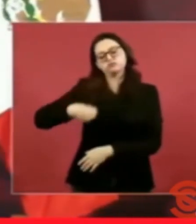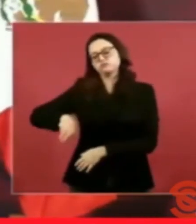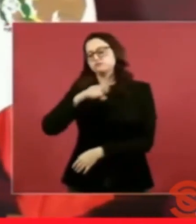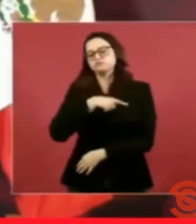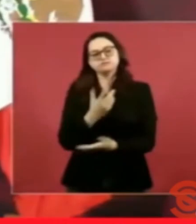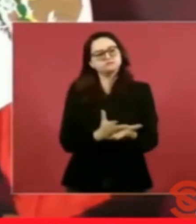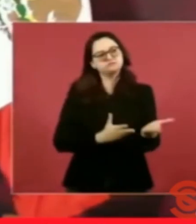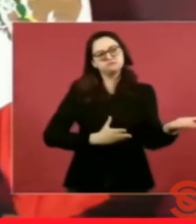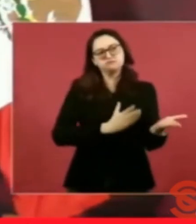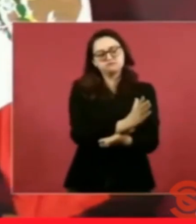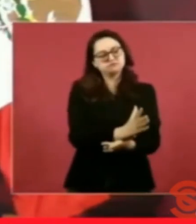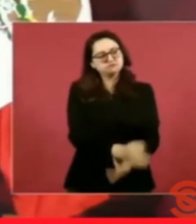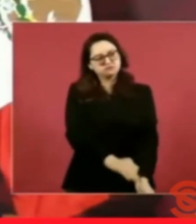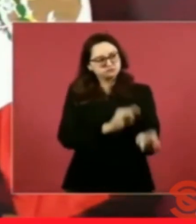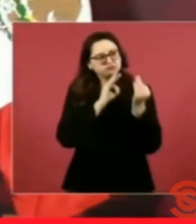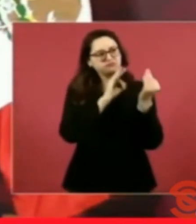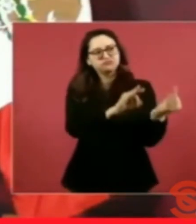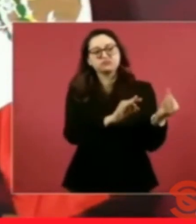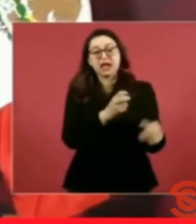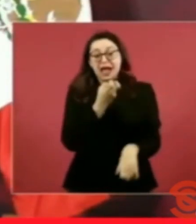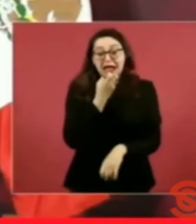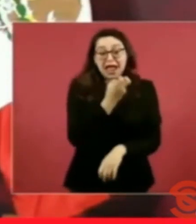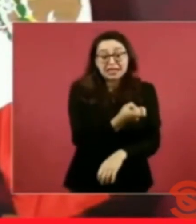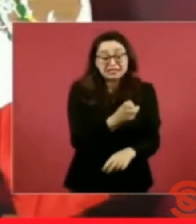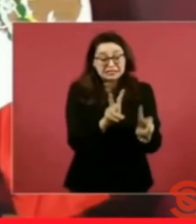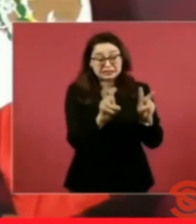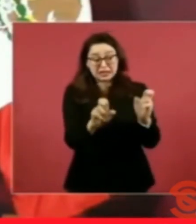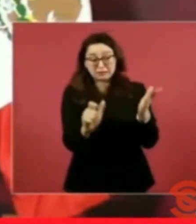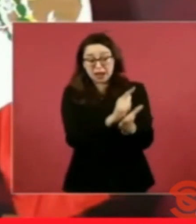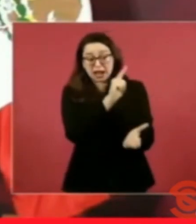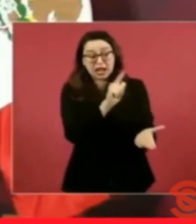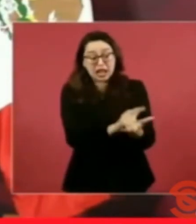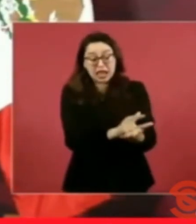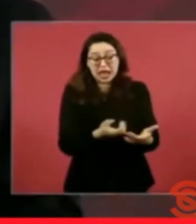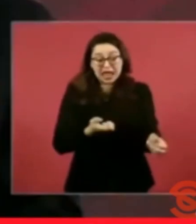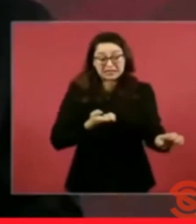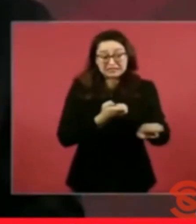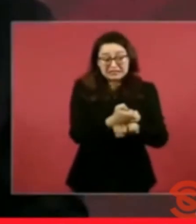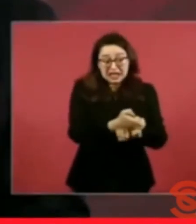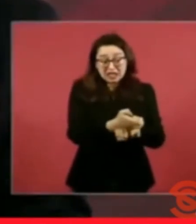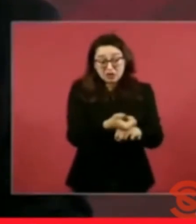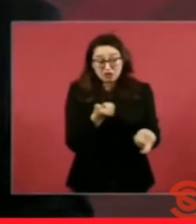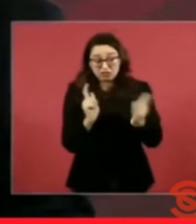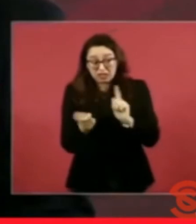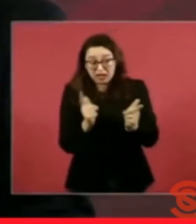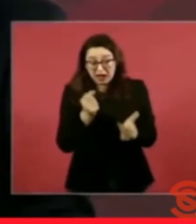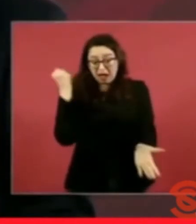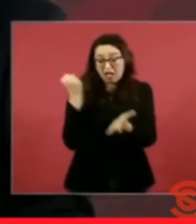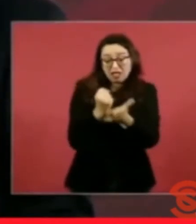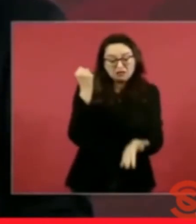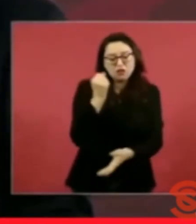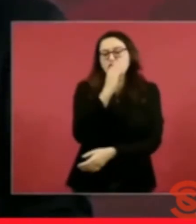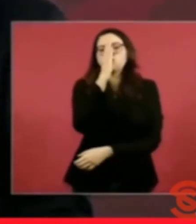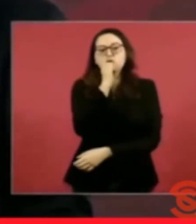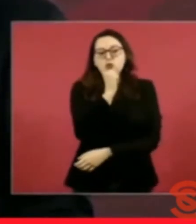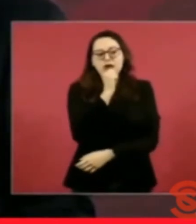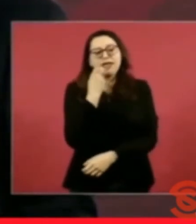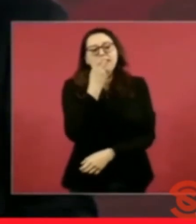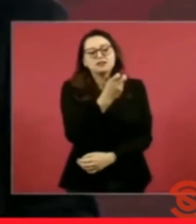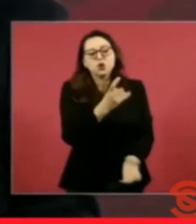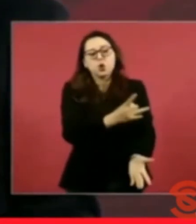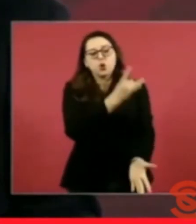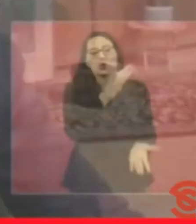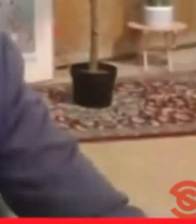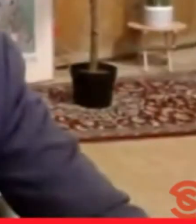son facultades que tienen que ver con el gobierno federal de Estados Unidos. Yo no sé qué pasa en